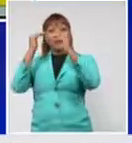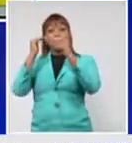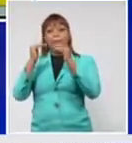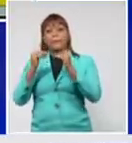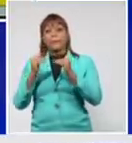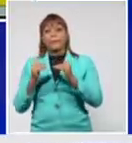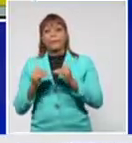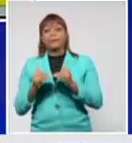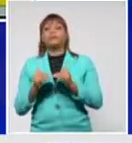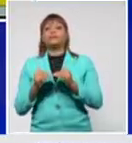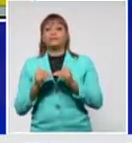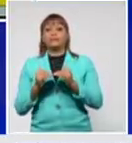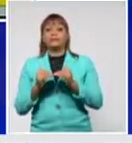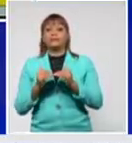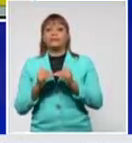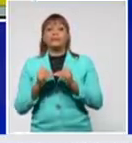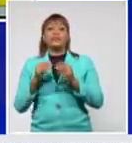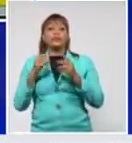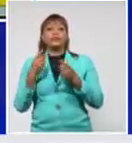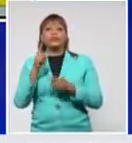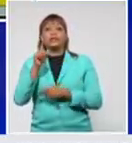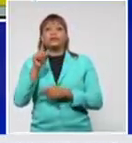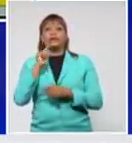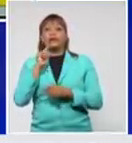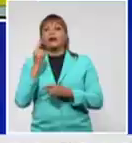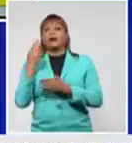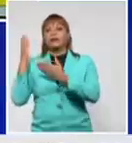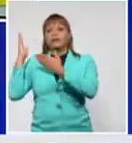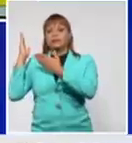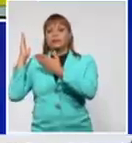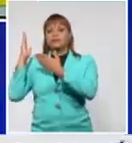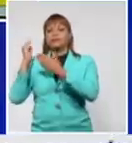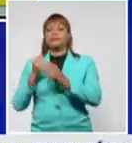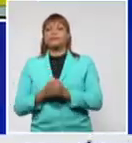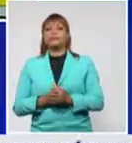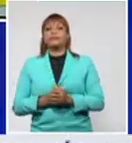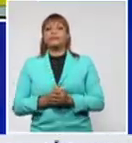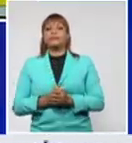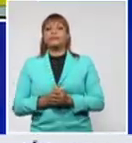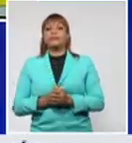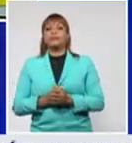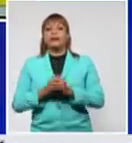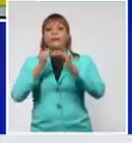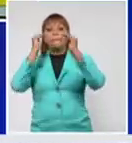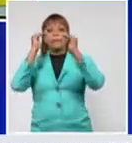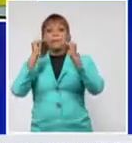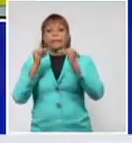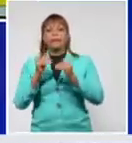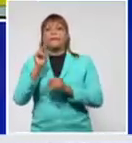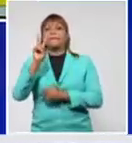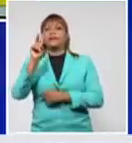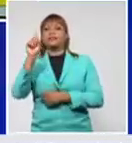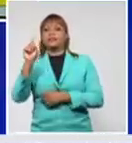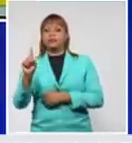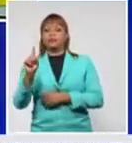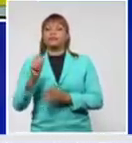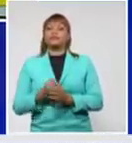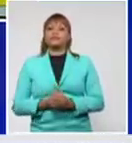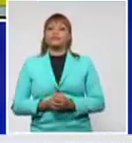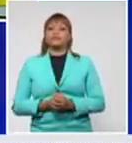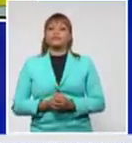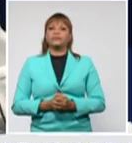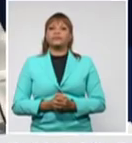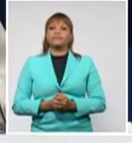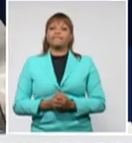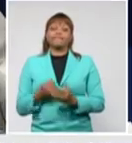5.978 personas que se han diagnosticado, pues ocupa la posición número 21. Hasta aquí